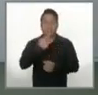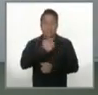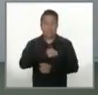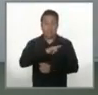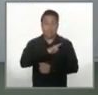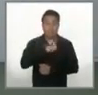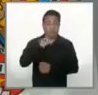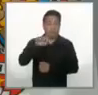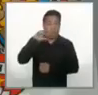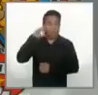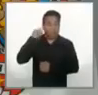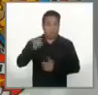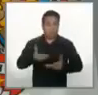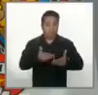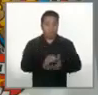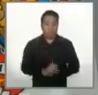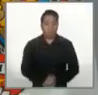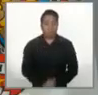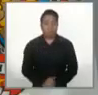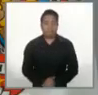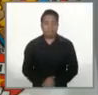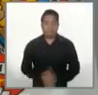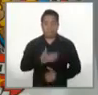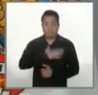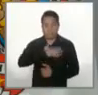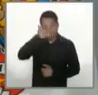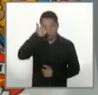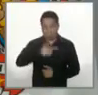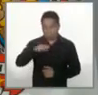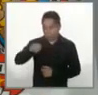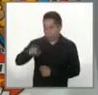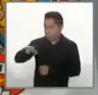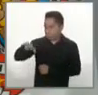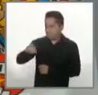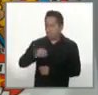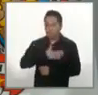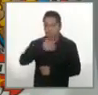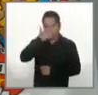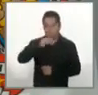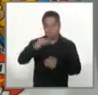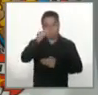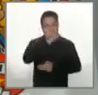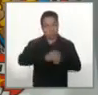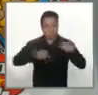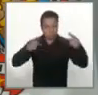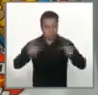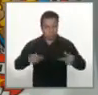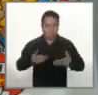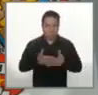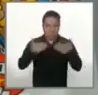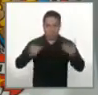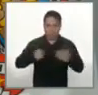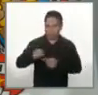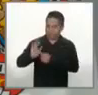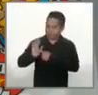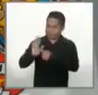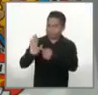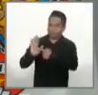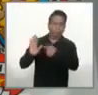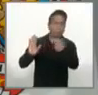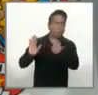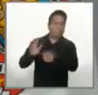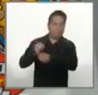de Oaxaca. Muy buenas noches, Marco, y buenas noches a toda la audiencia. Me voy a permitir presentar